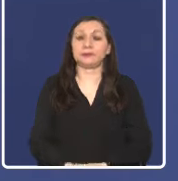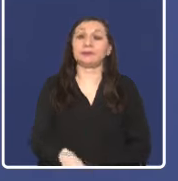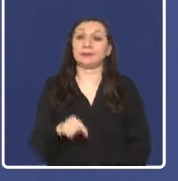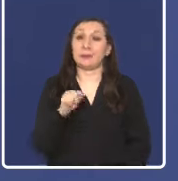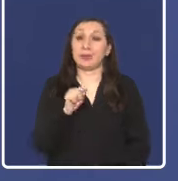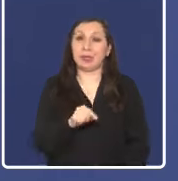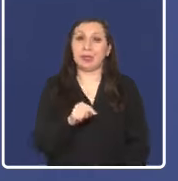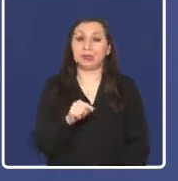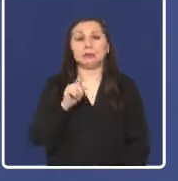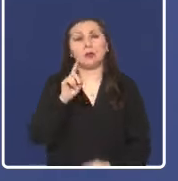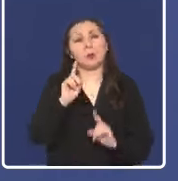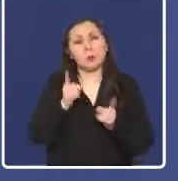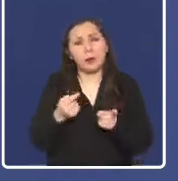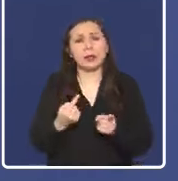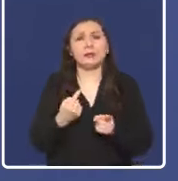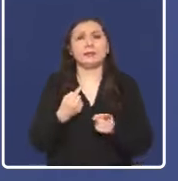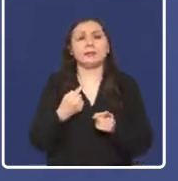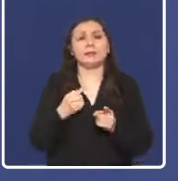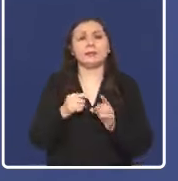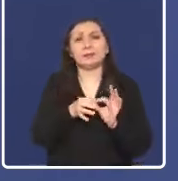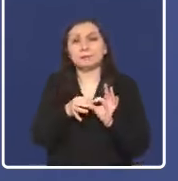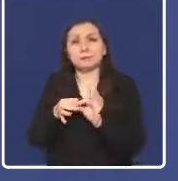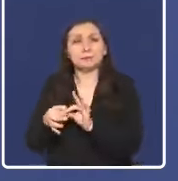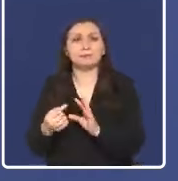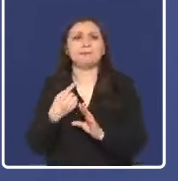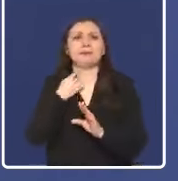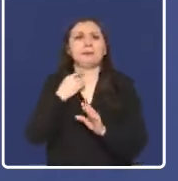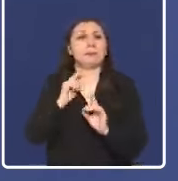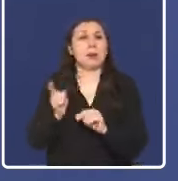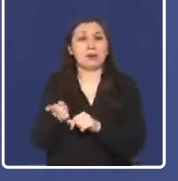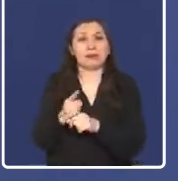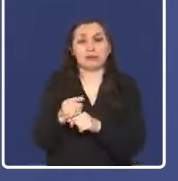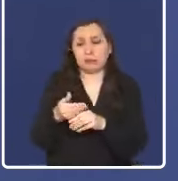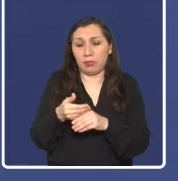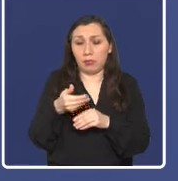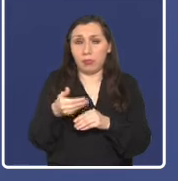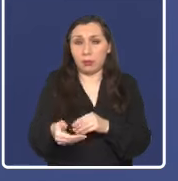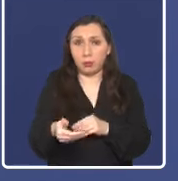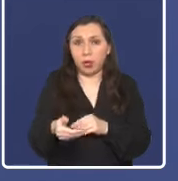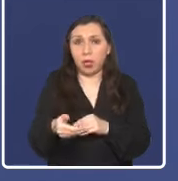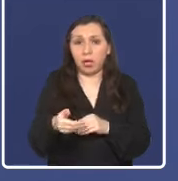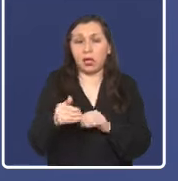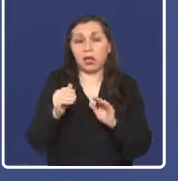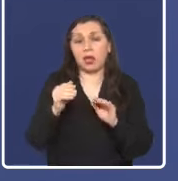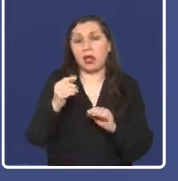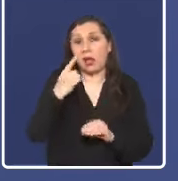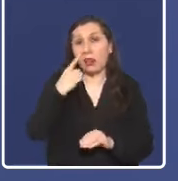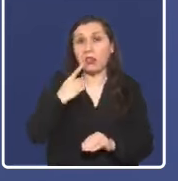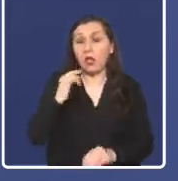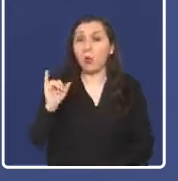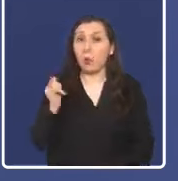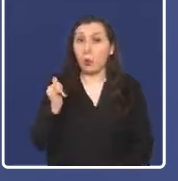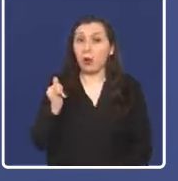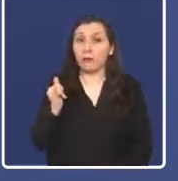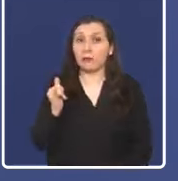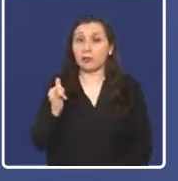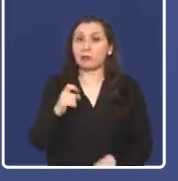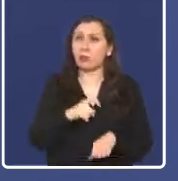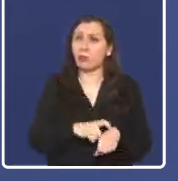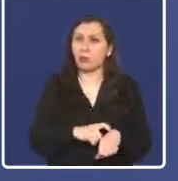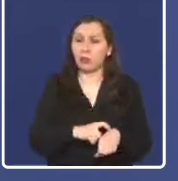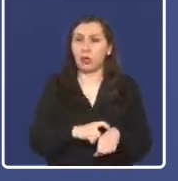Eso sin perjuicio de lo que inmediatamente después, ese día jueves a